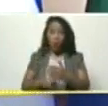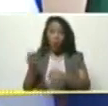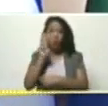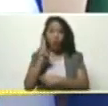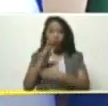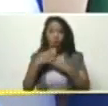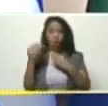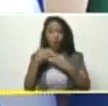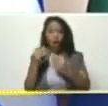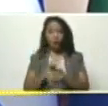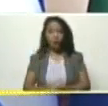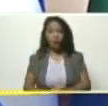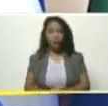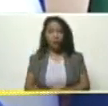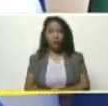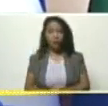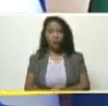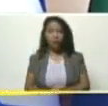dólar.